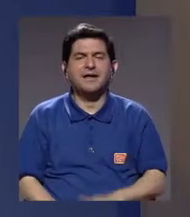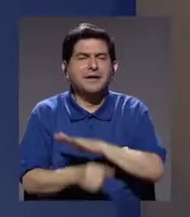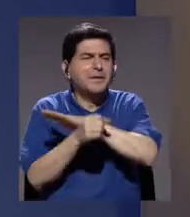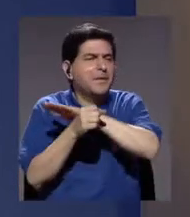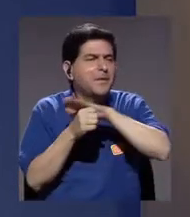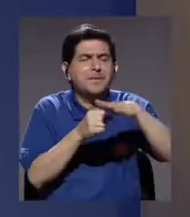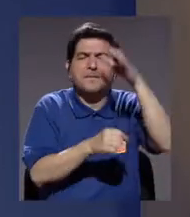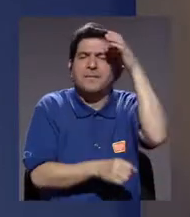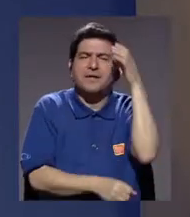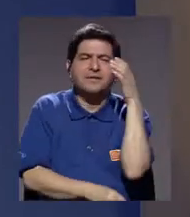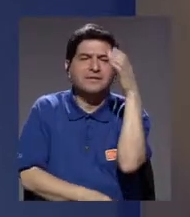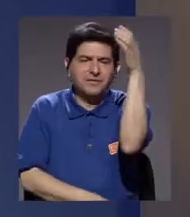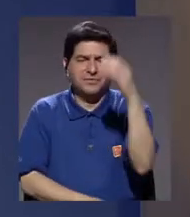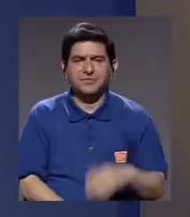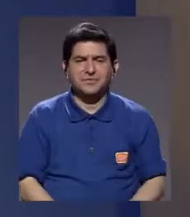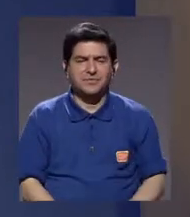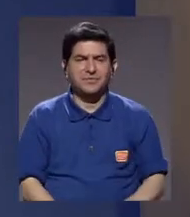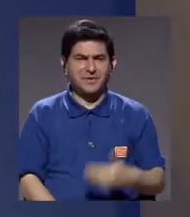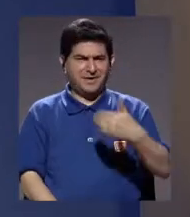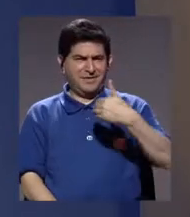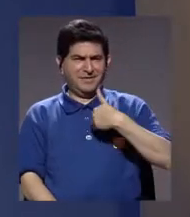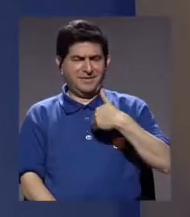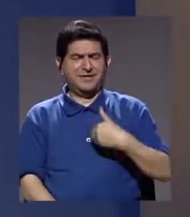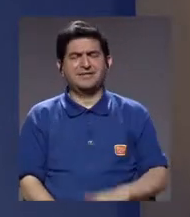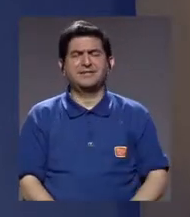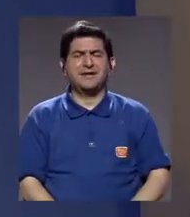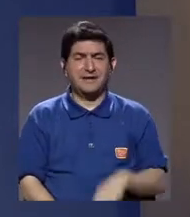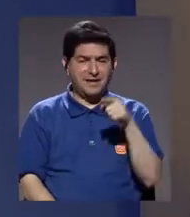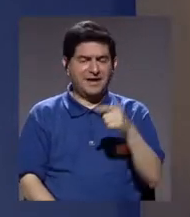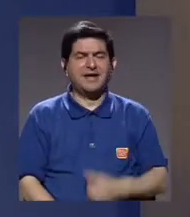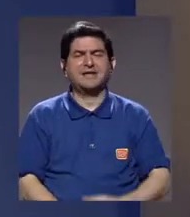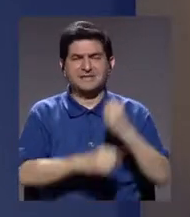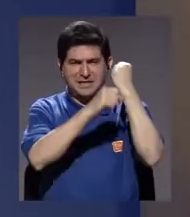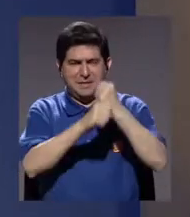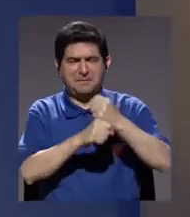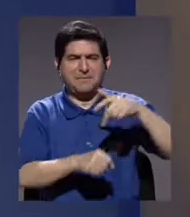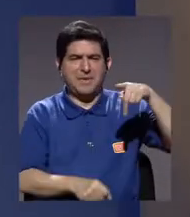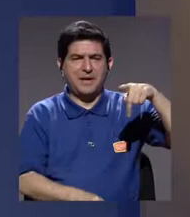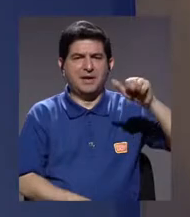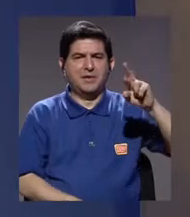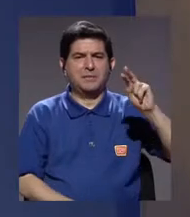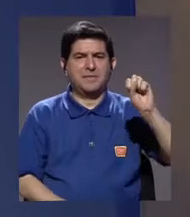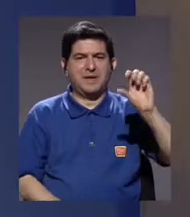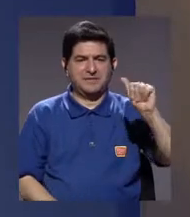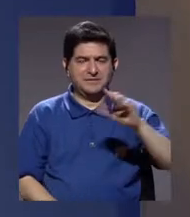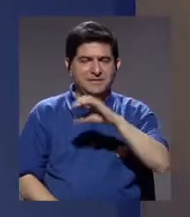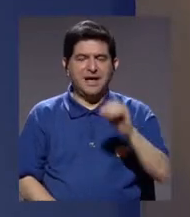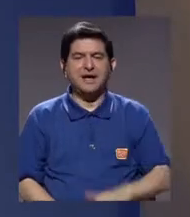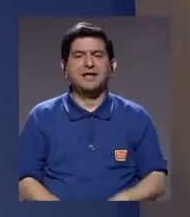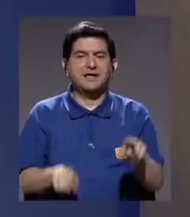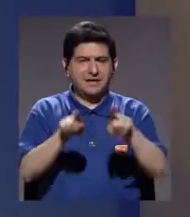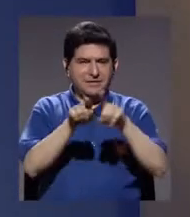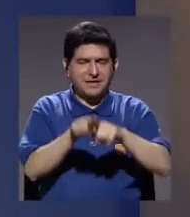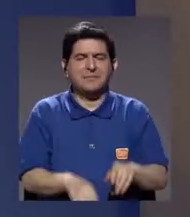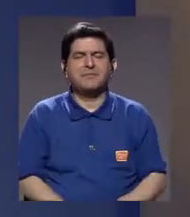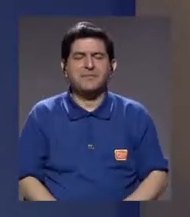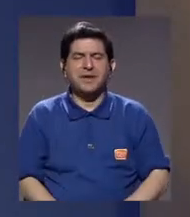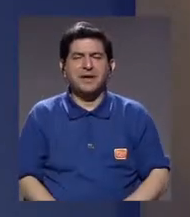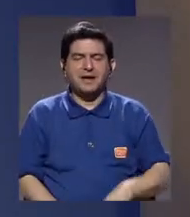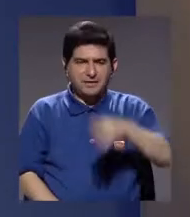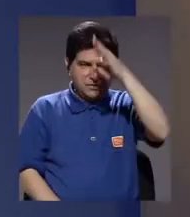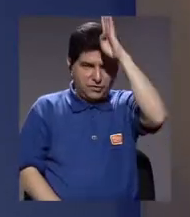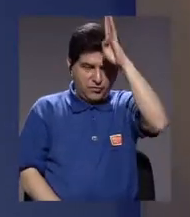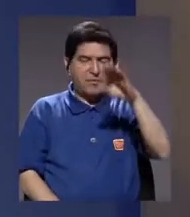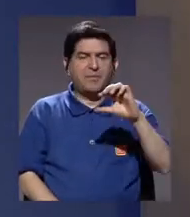completa cultura llena del imperio persa que pasó por ahí, también el imperio romano, y ahora nos hacía comentarios sobre